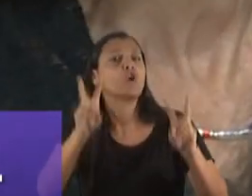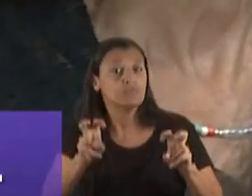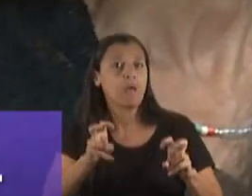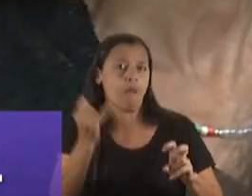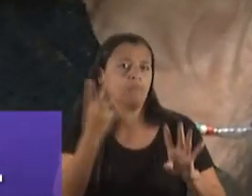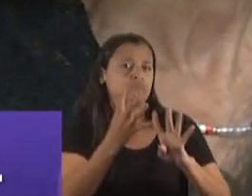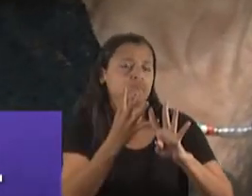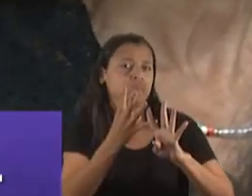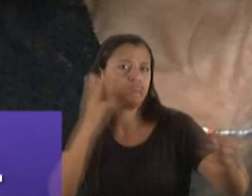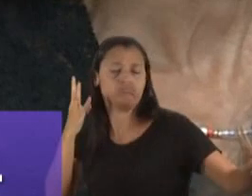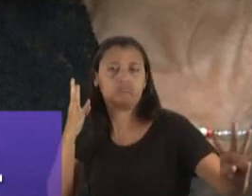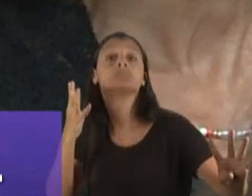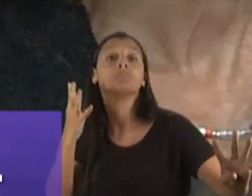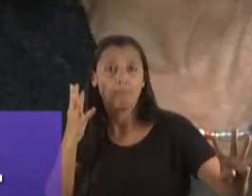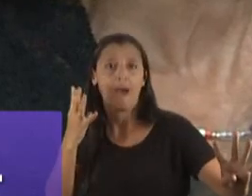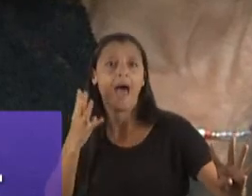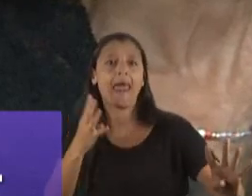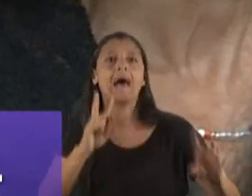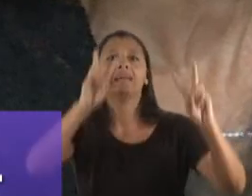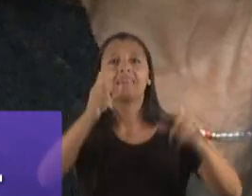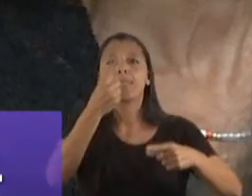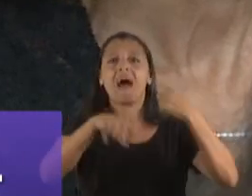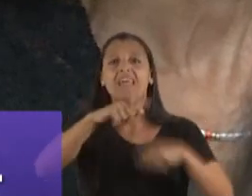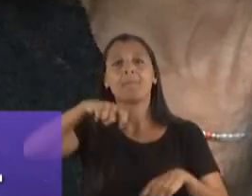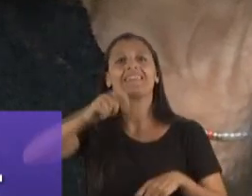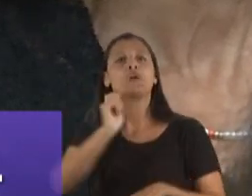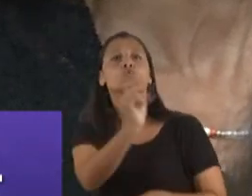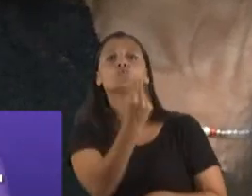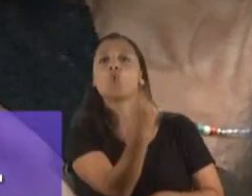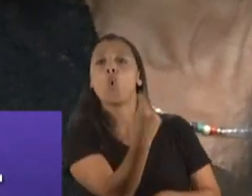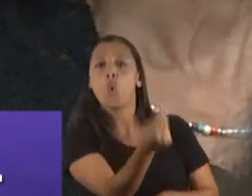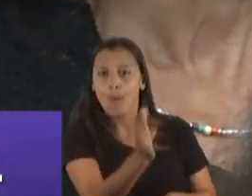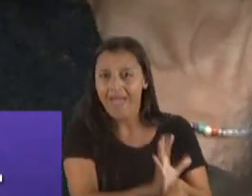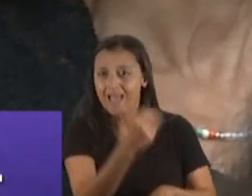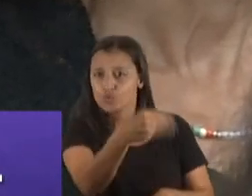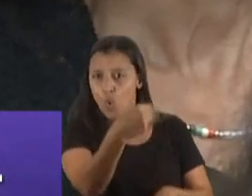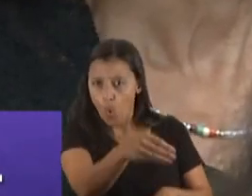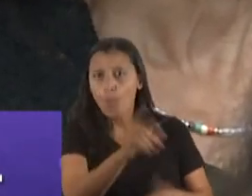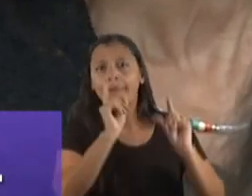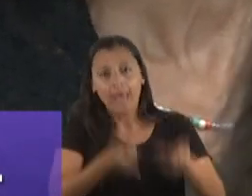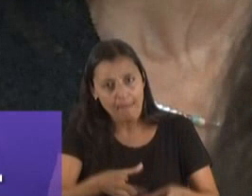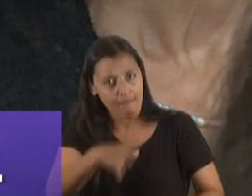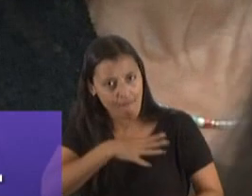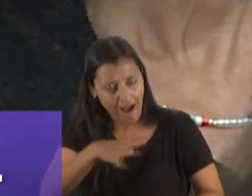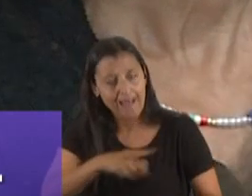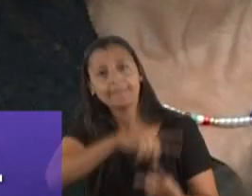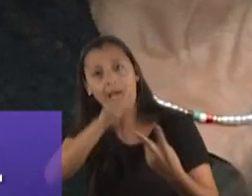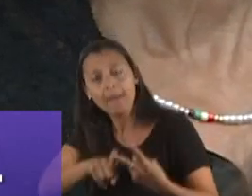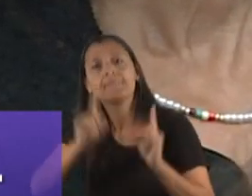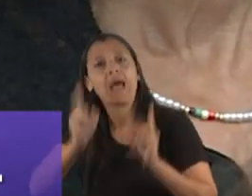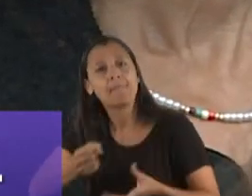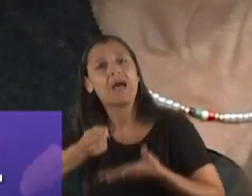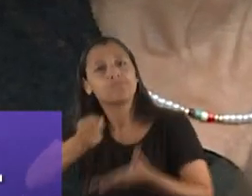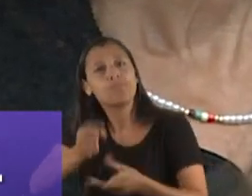filas que hubo para nominalizar la SUBE, por el mensaje de los cambios en las asignaciones